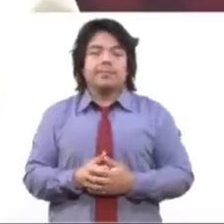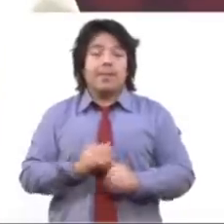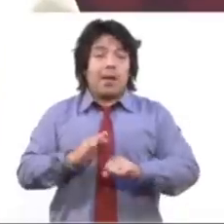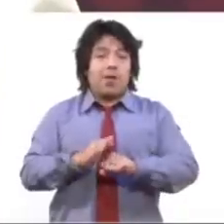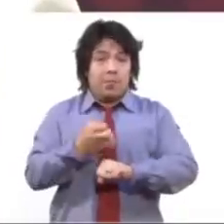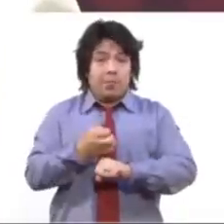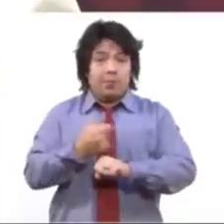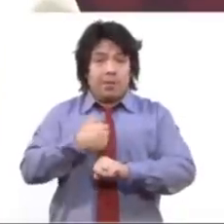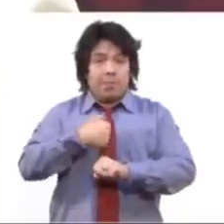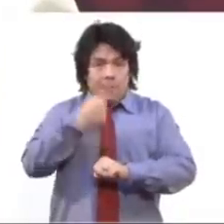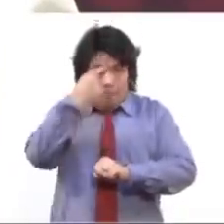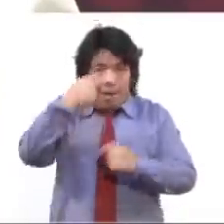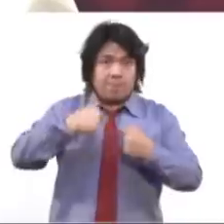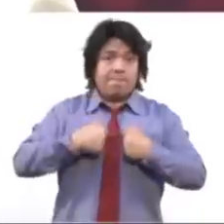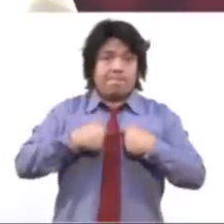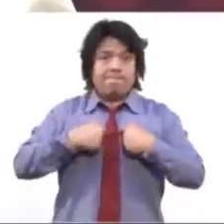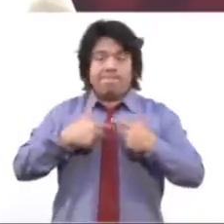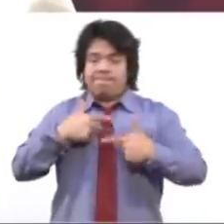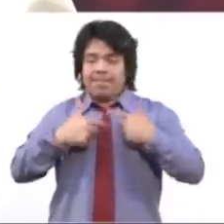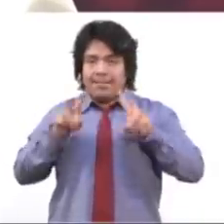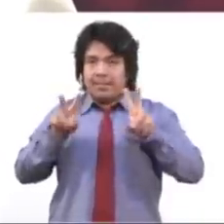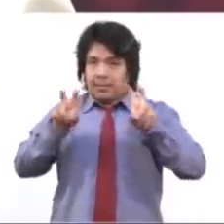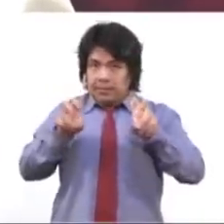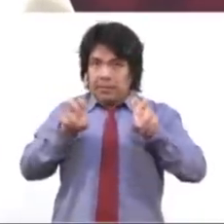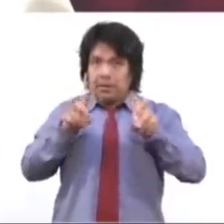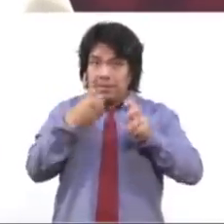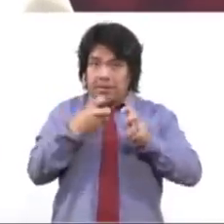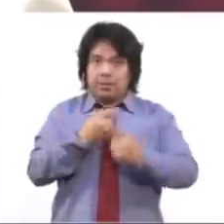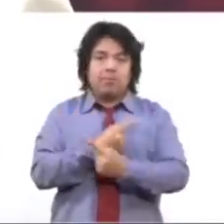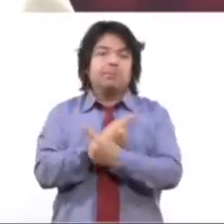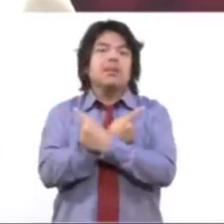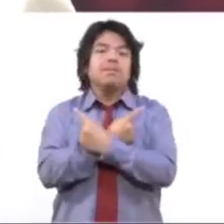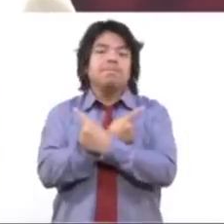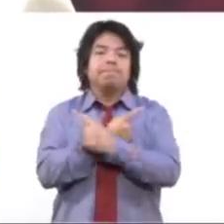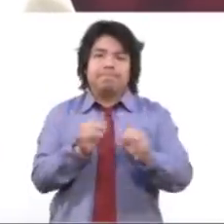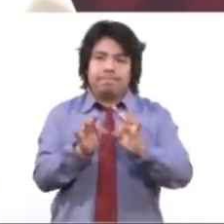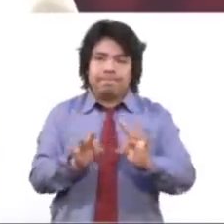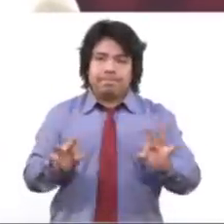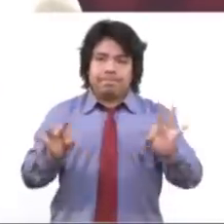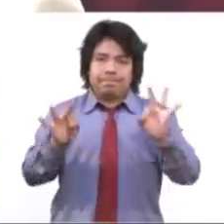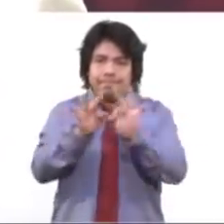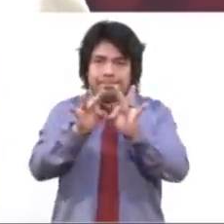Por eso digo, para mí es un asunto de principios y de fondo.